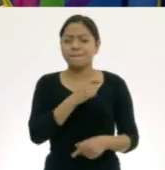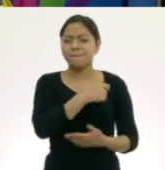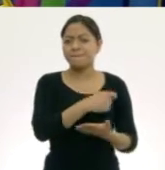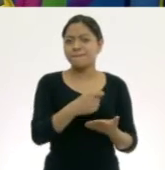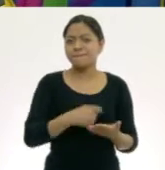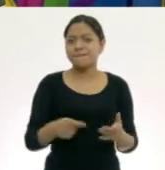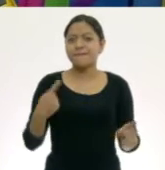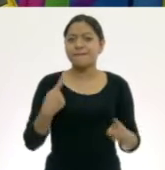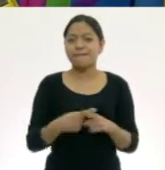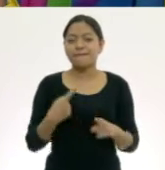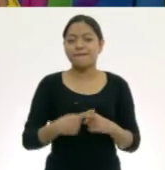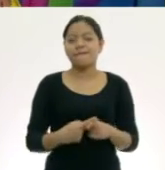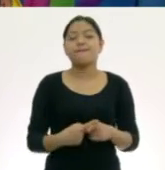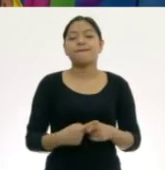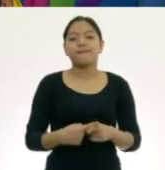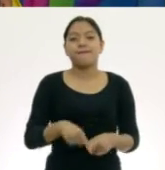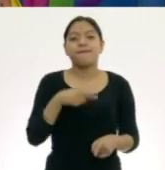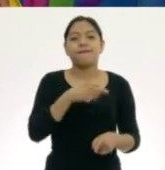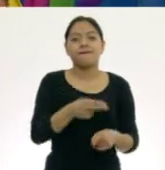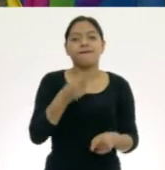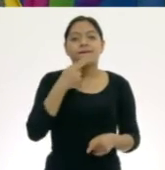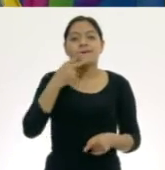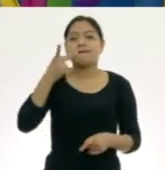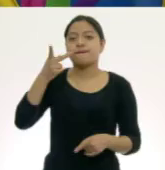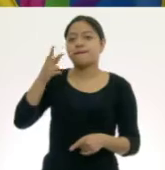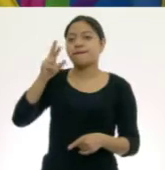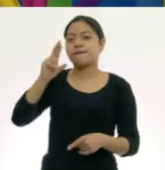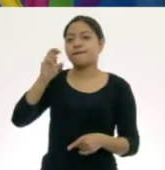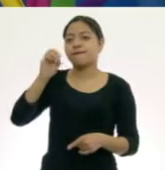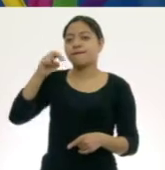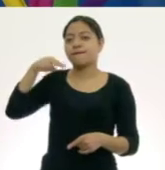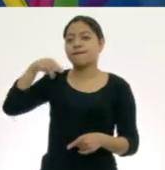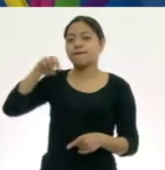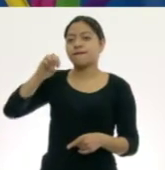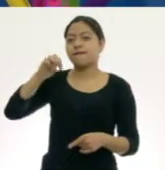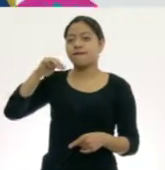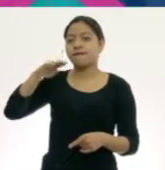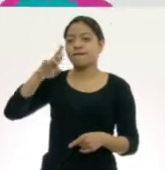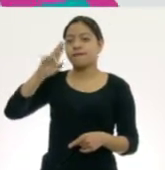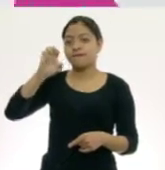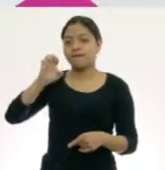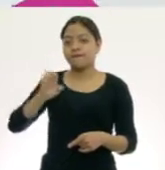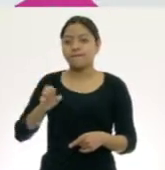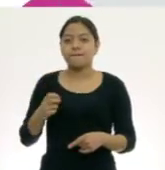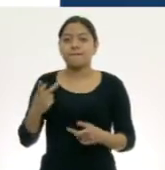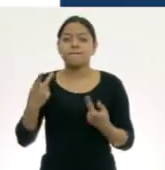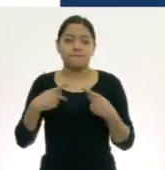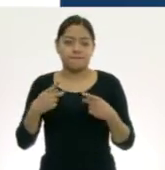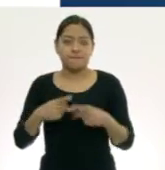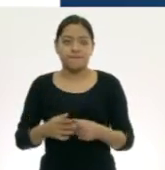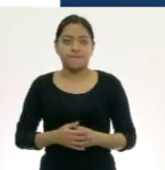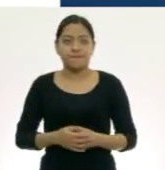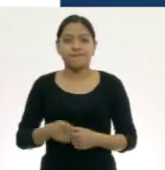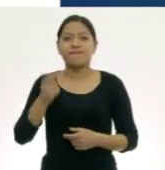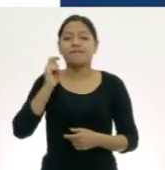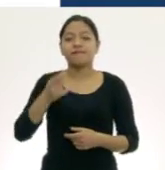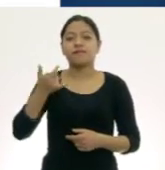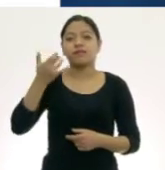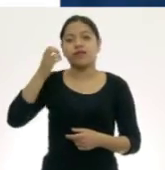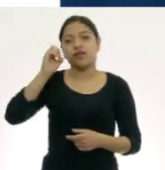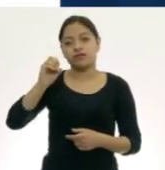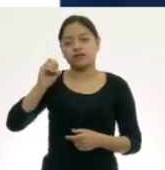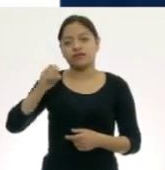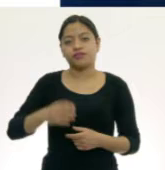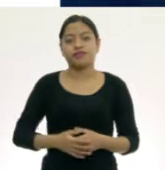a utilizar un pronombre personal. Ok. ¿Cuál es el pronombre personal que quedaría, María? Yo. ¿Cuál, El yo. María? Yo, muy